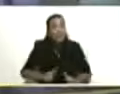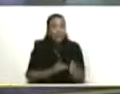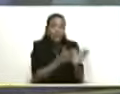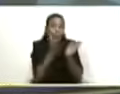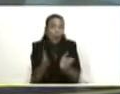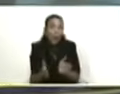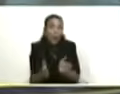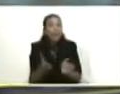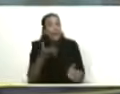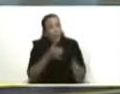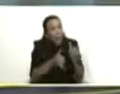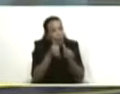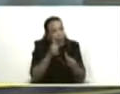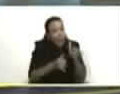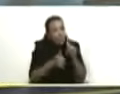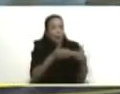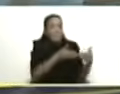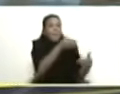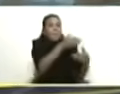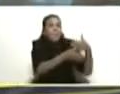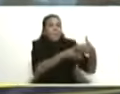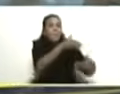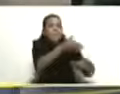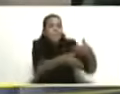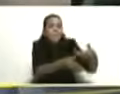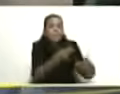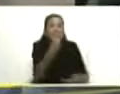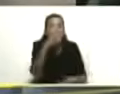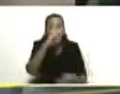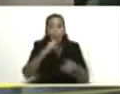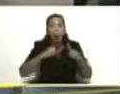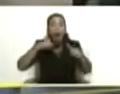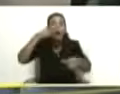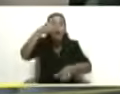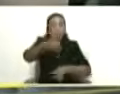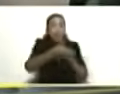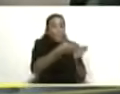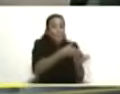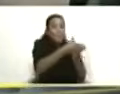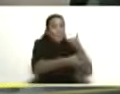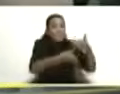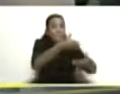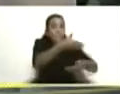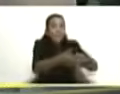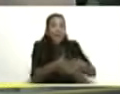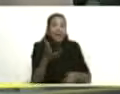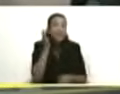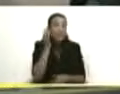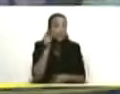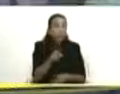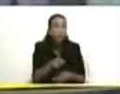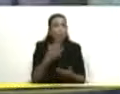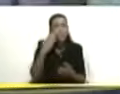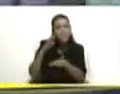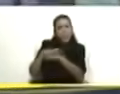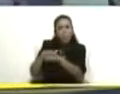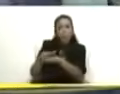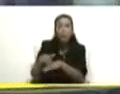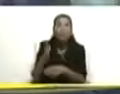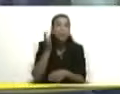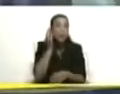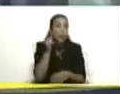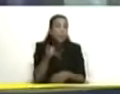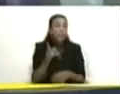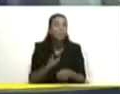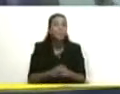ladito, retoñando para que ustedes vean como los retoños de 25 años. ¿Ah? Es una hembrita esta. Castro Soteldo. Esta es una hembrita, bueno,